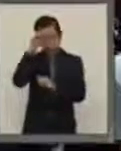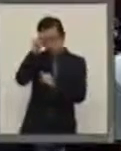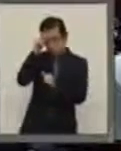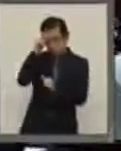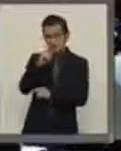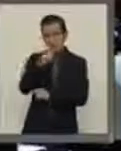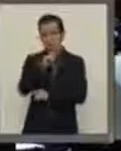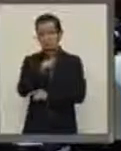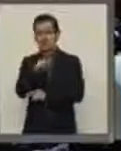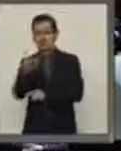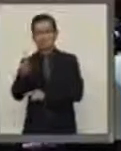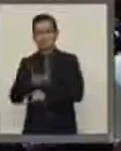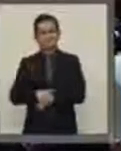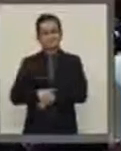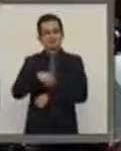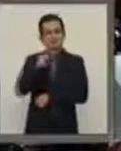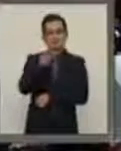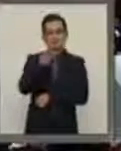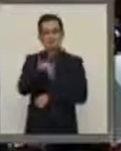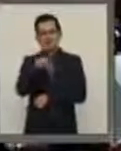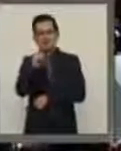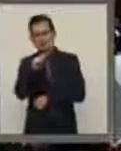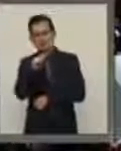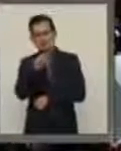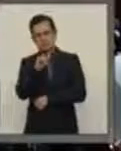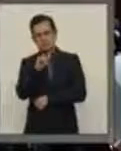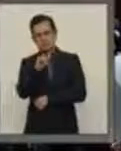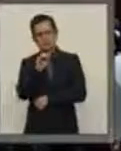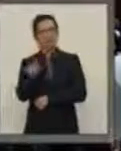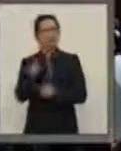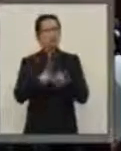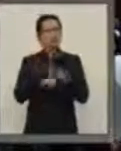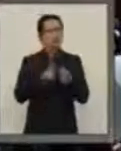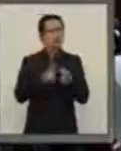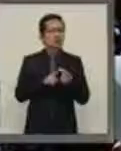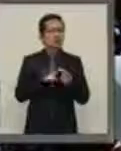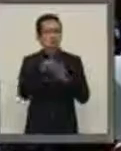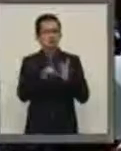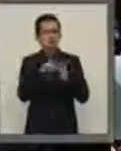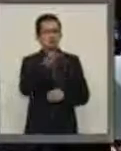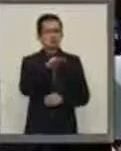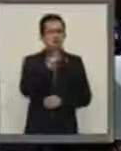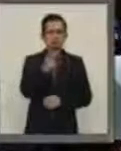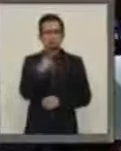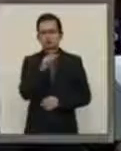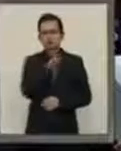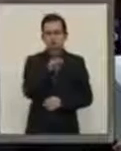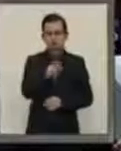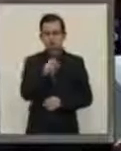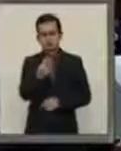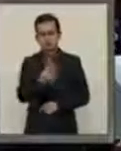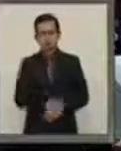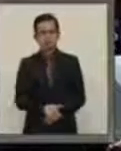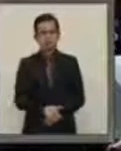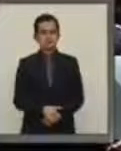TPP. Específicamente en sus artículos 19.2 y 19.3. Esa es la razón por la que